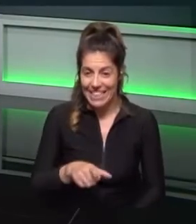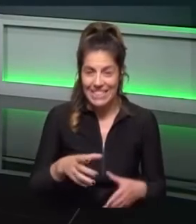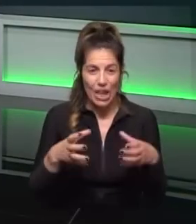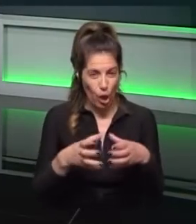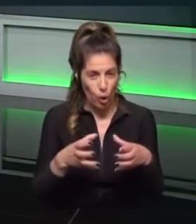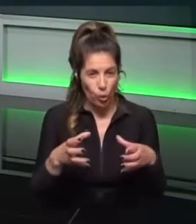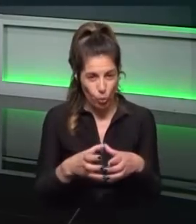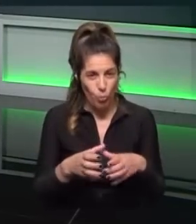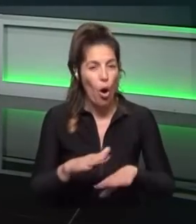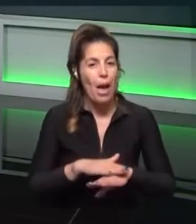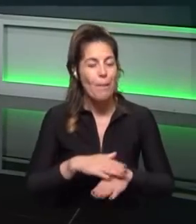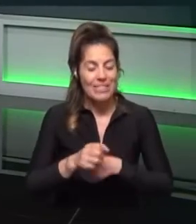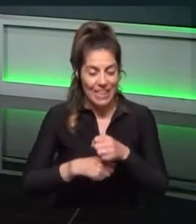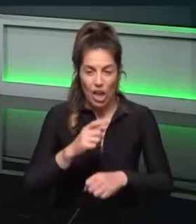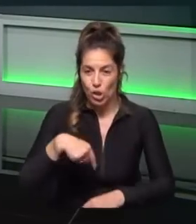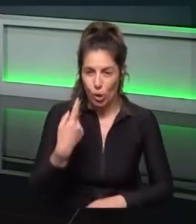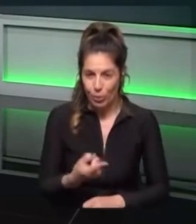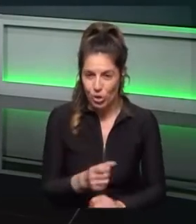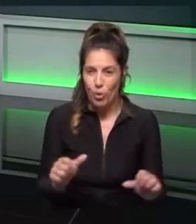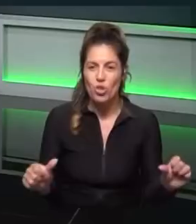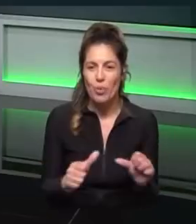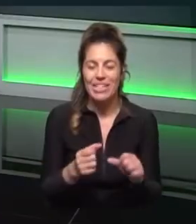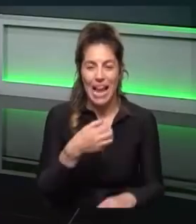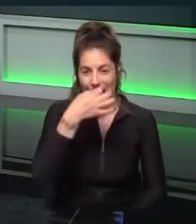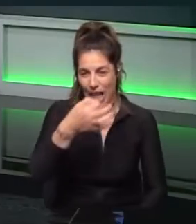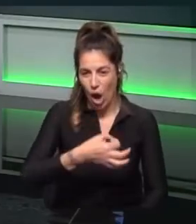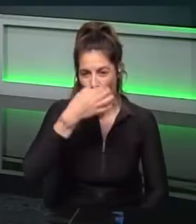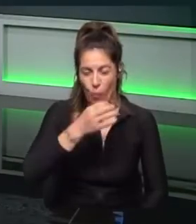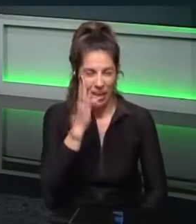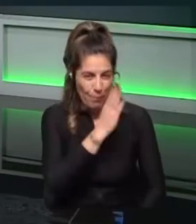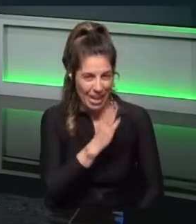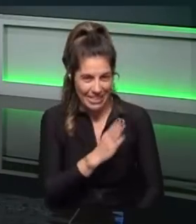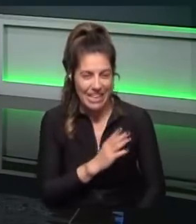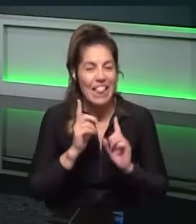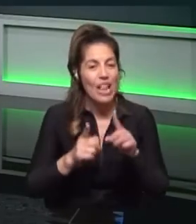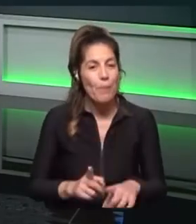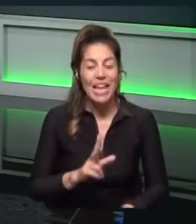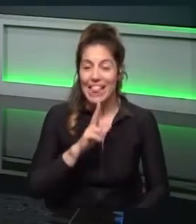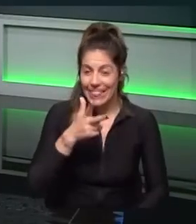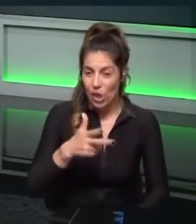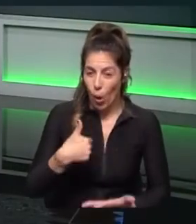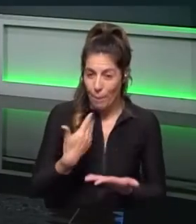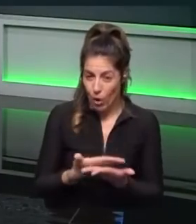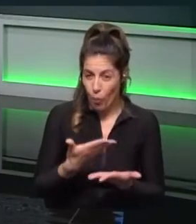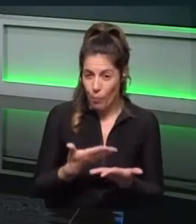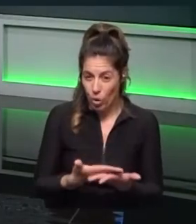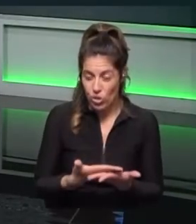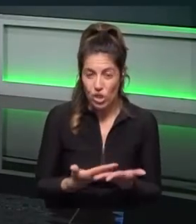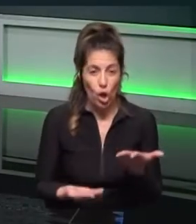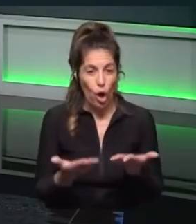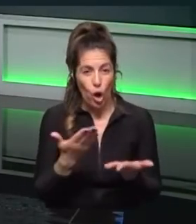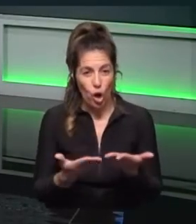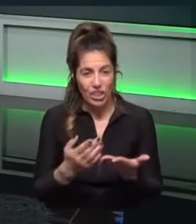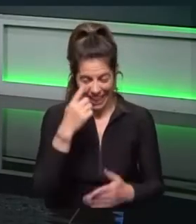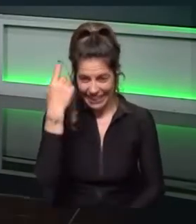en base a que el año próximo se va a llevar a cabo la cumbre en Brasil también dijo a propósito de la Corte Penal Internacional